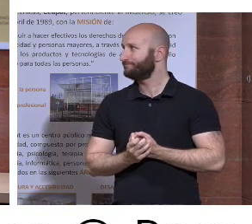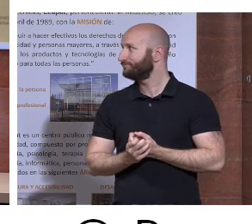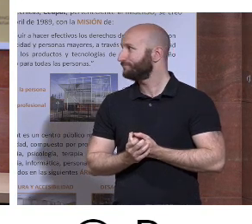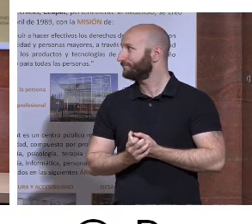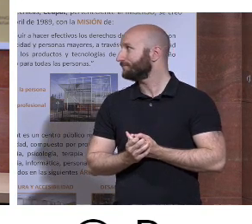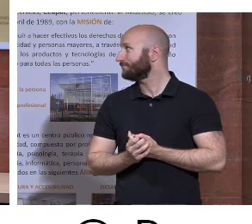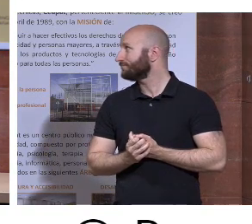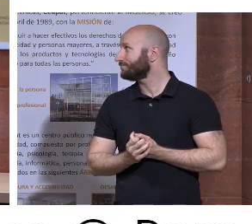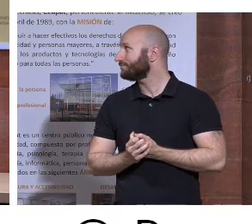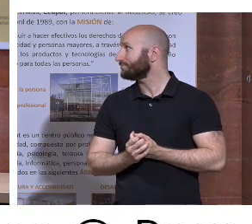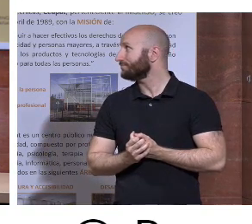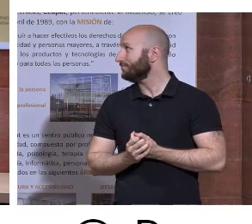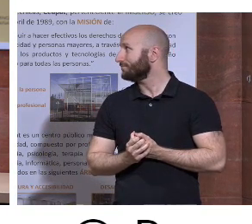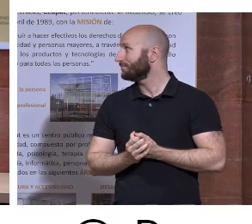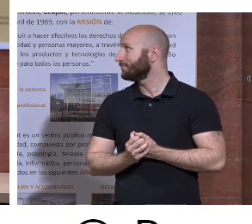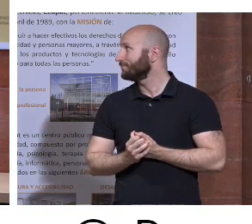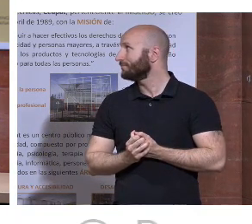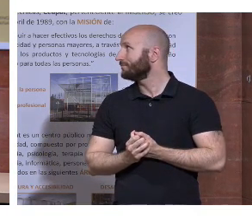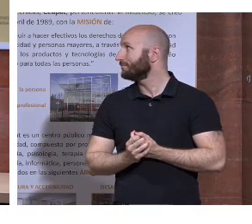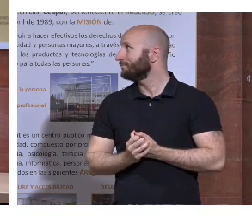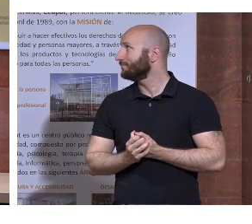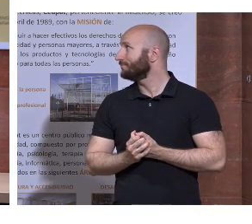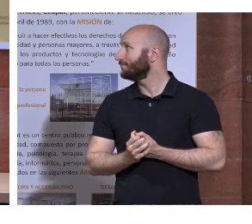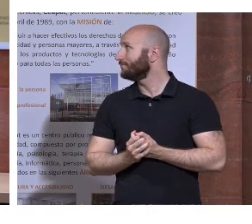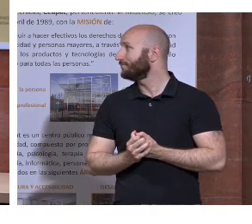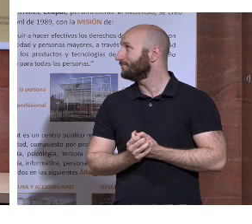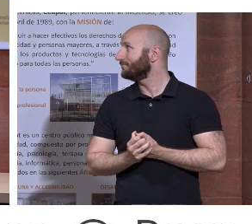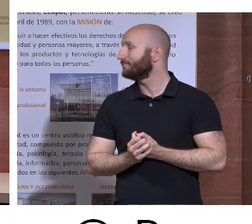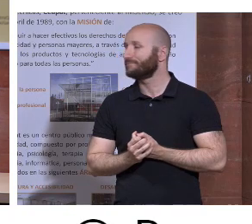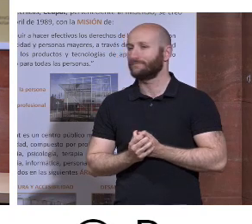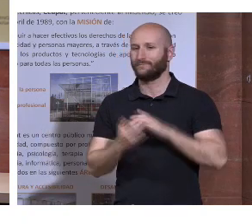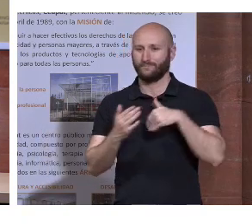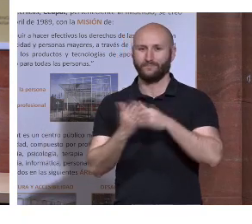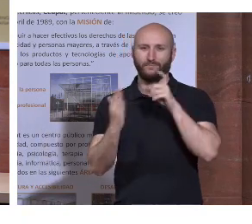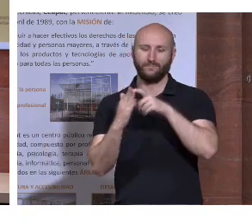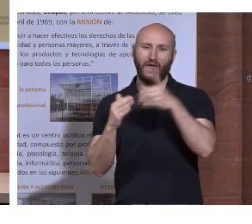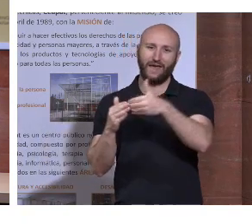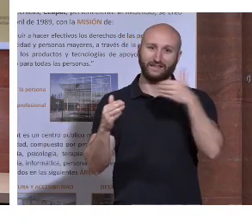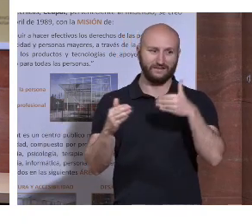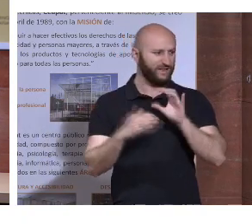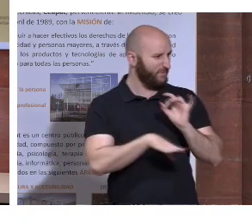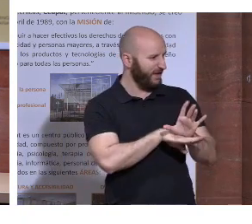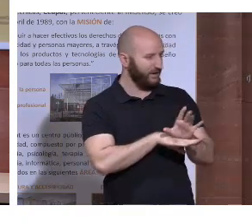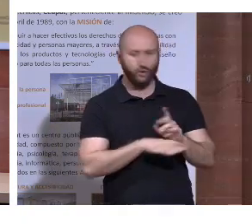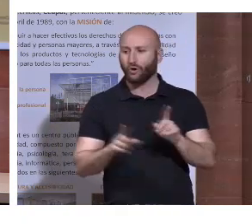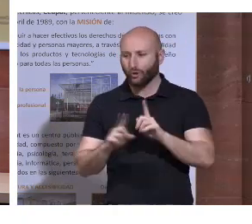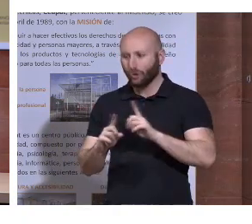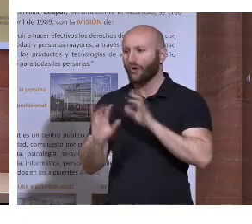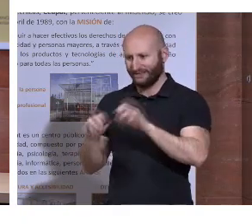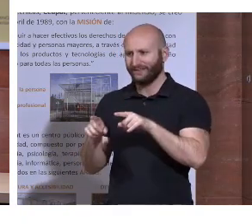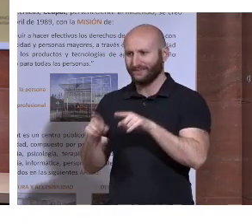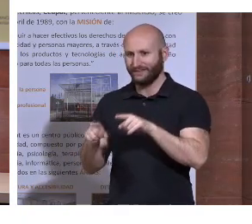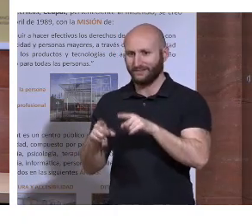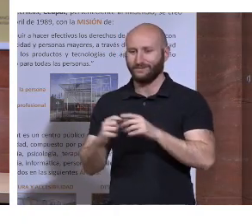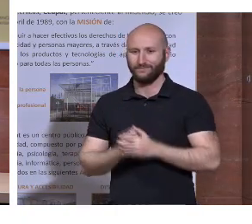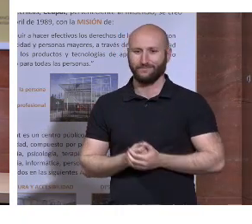Pison, ese es. Ahí está. Y ahora vamos a hacer así. ¿Bien? No, tranquilo, tranquilo. Vale. Así. Ponga